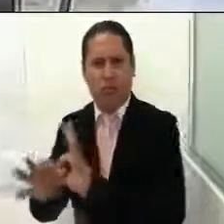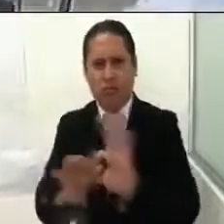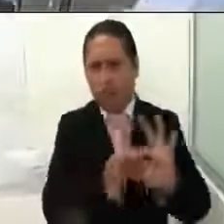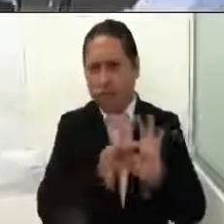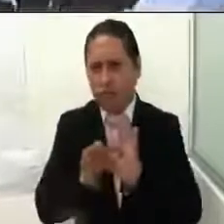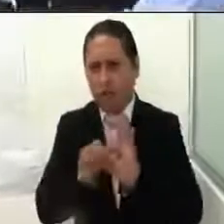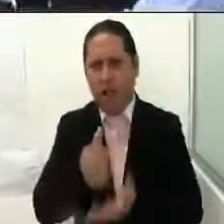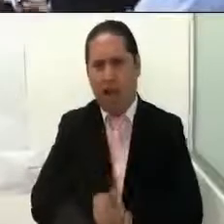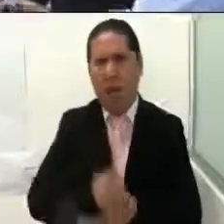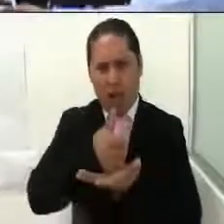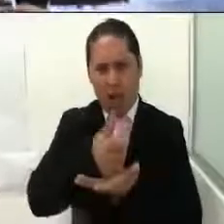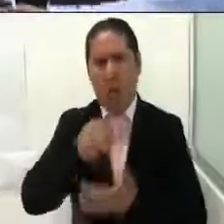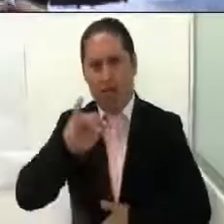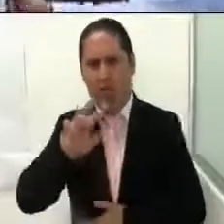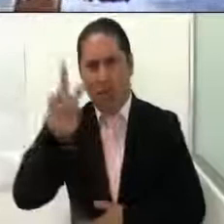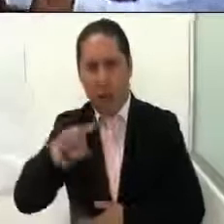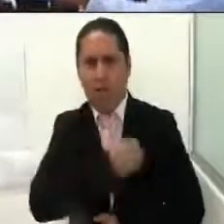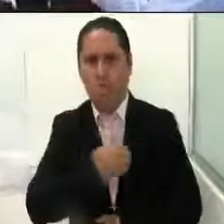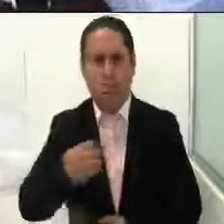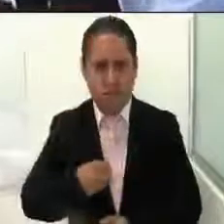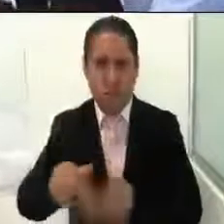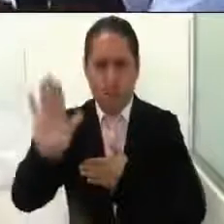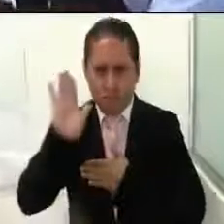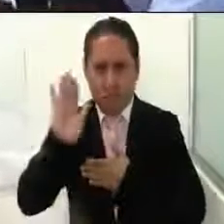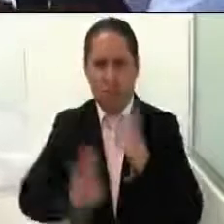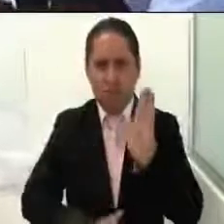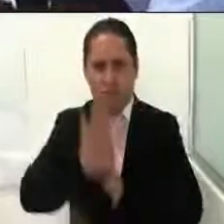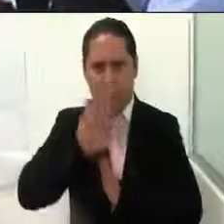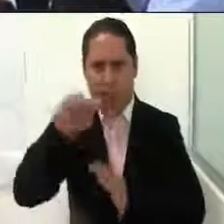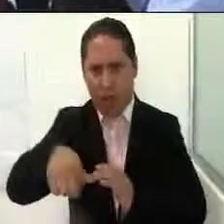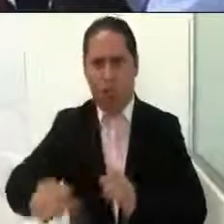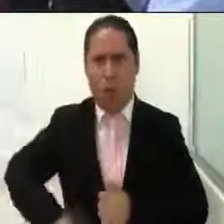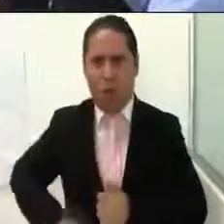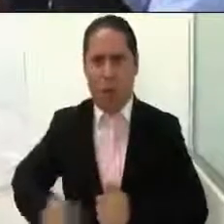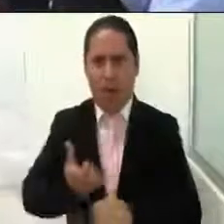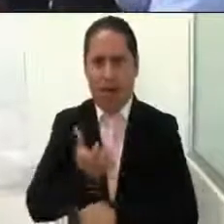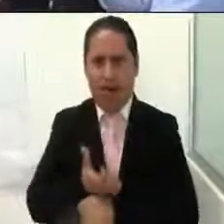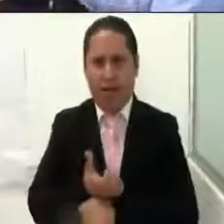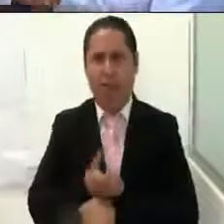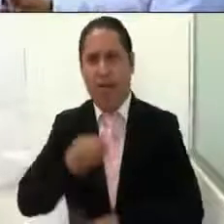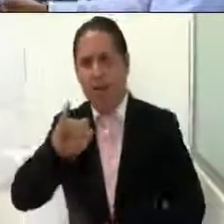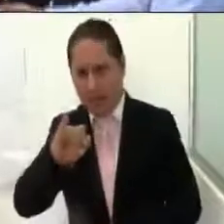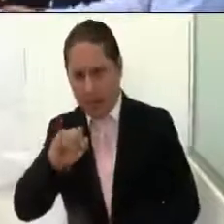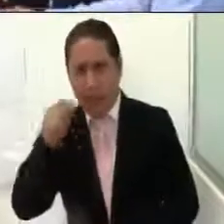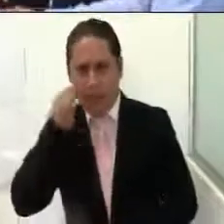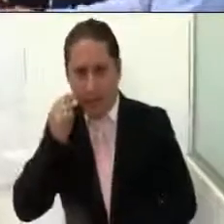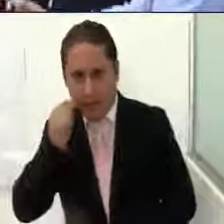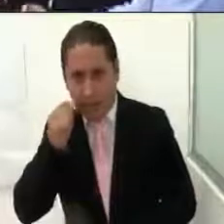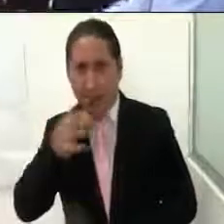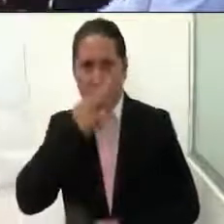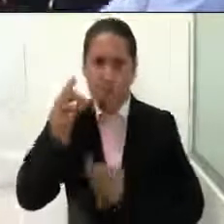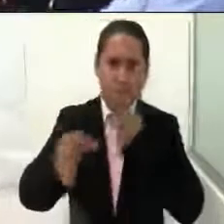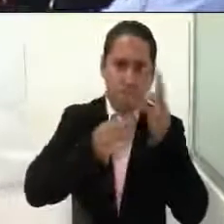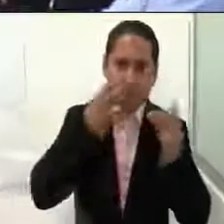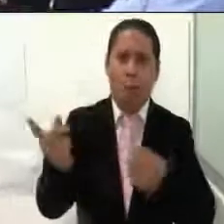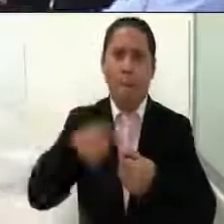sin duda uno de los compromisos de mayor relevancia de la actual administración y es a través de la promoción participación